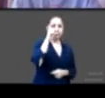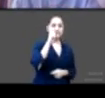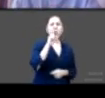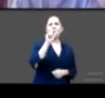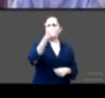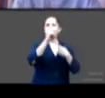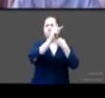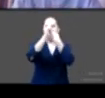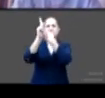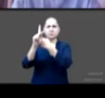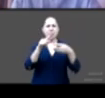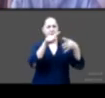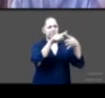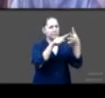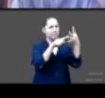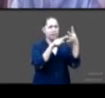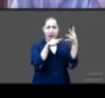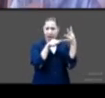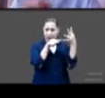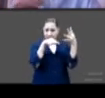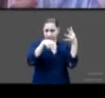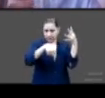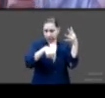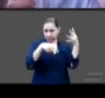ligado directamente